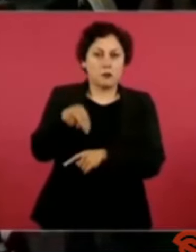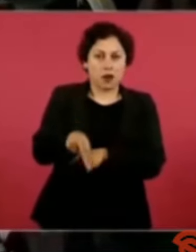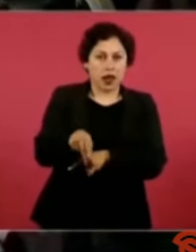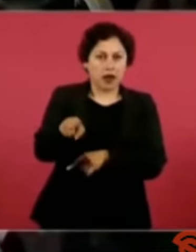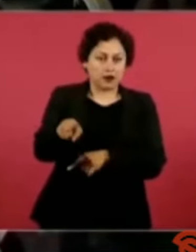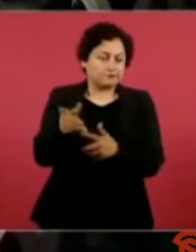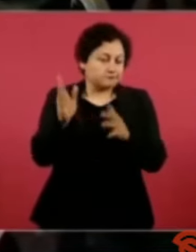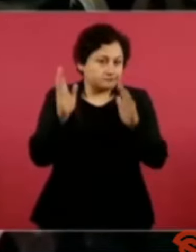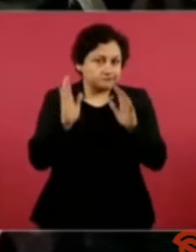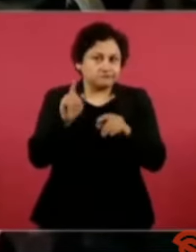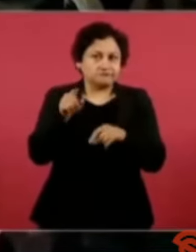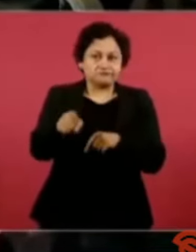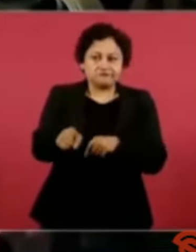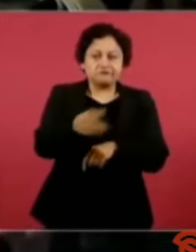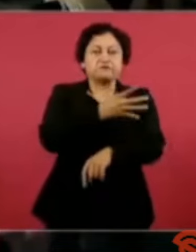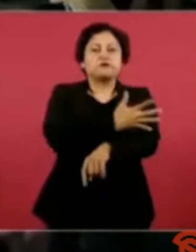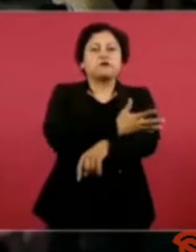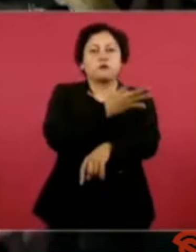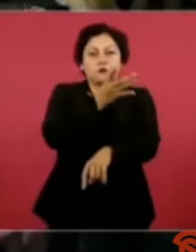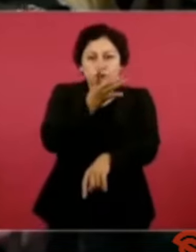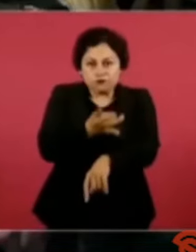sobre todo honesto,